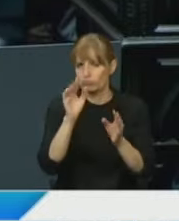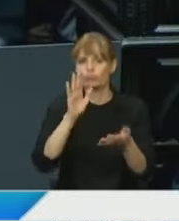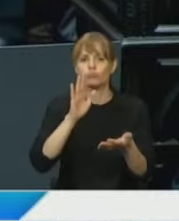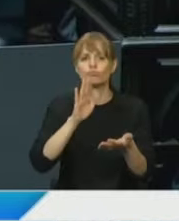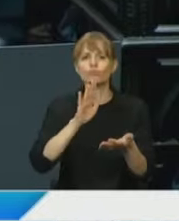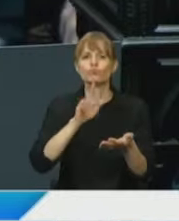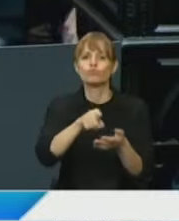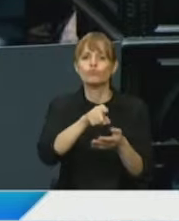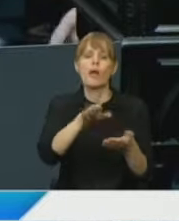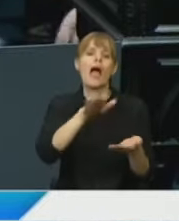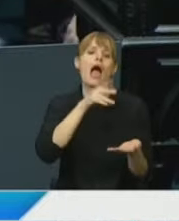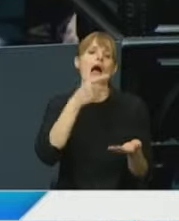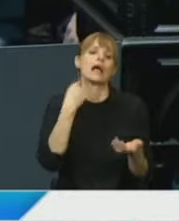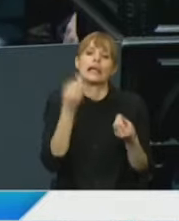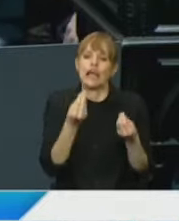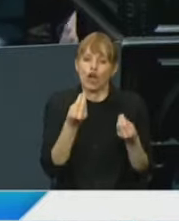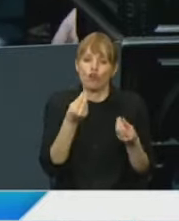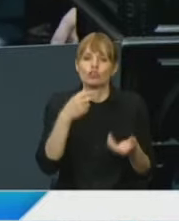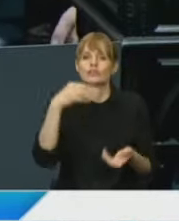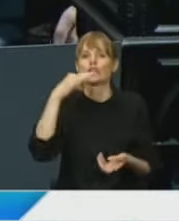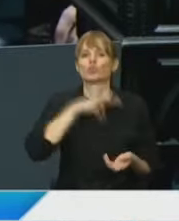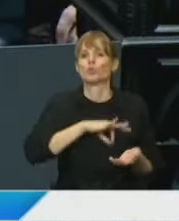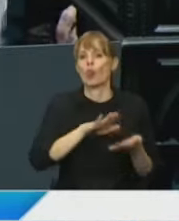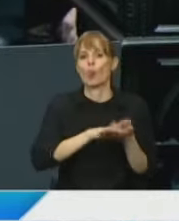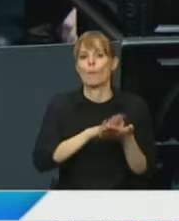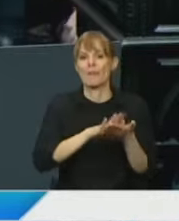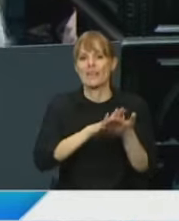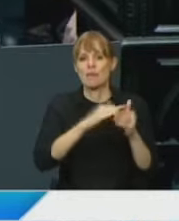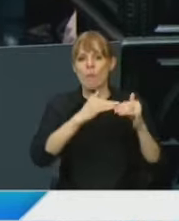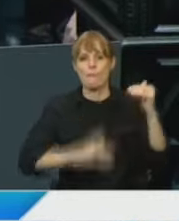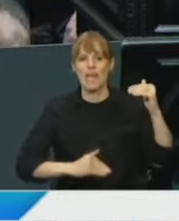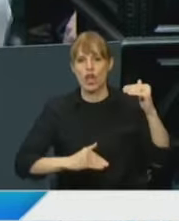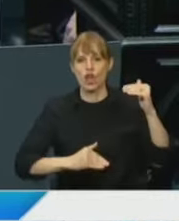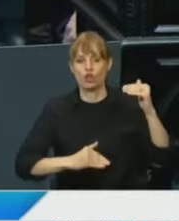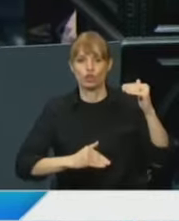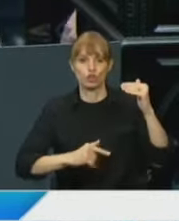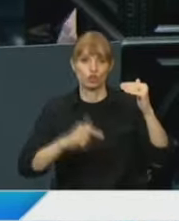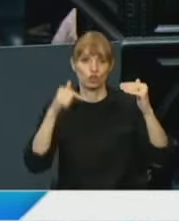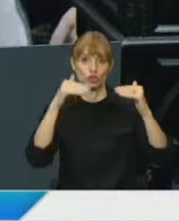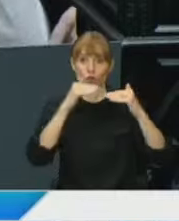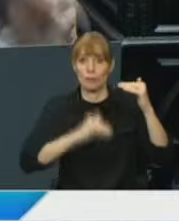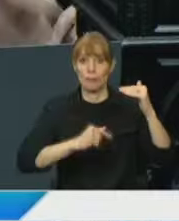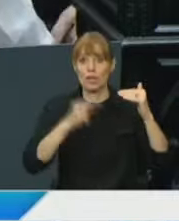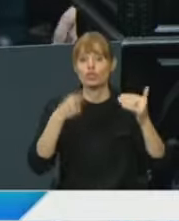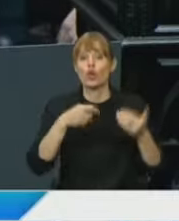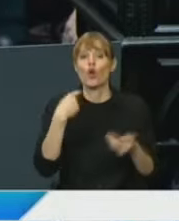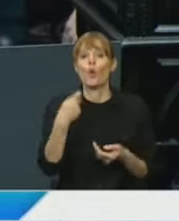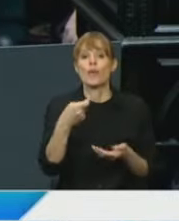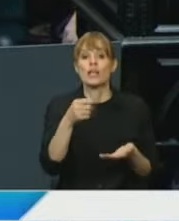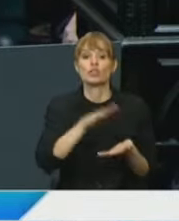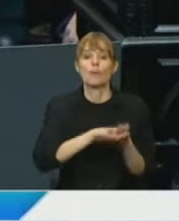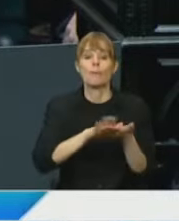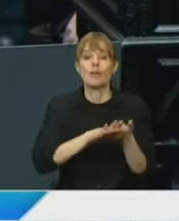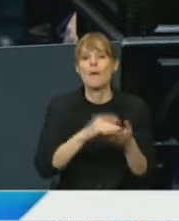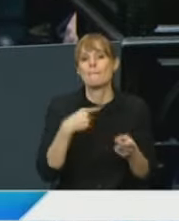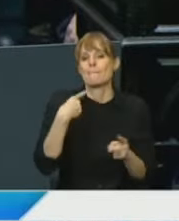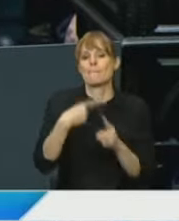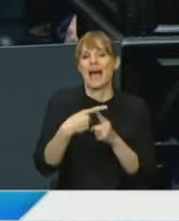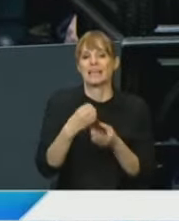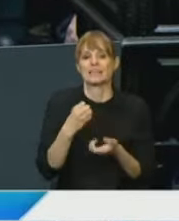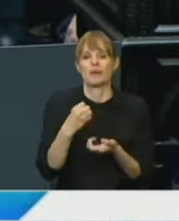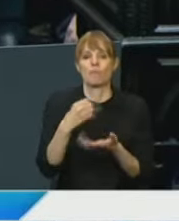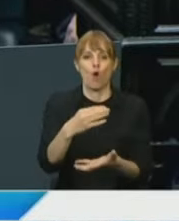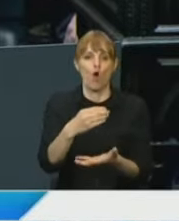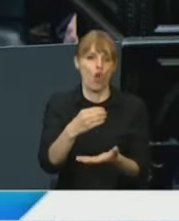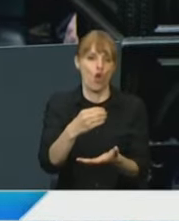que es una actitud desestabilizadora. Pero ¿qué te parece? Primero, lo que ha demorado llevar esto adelante en